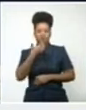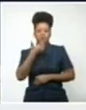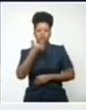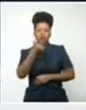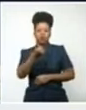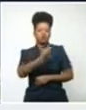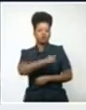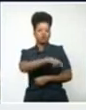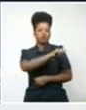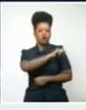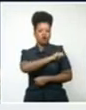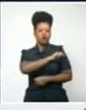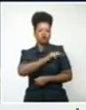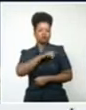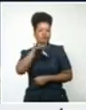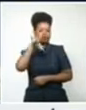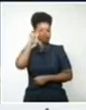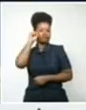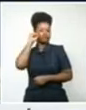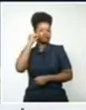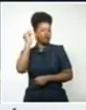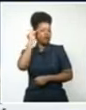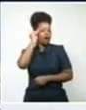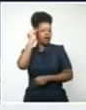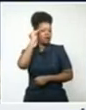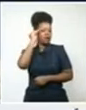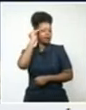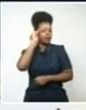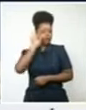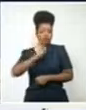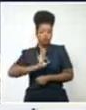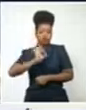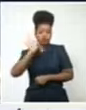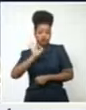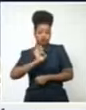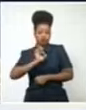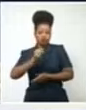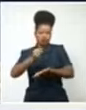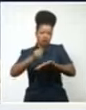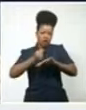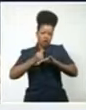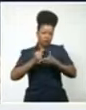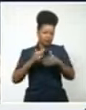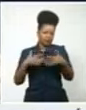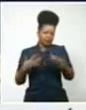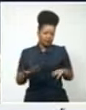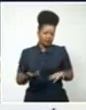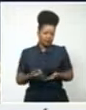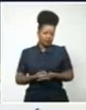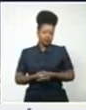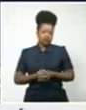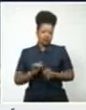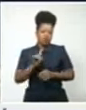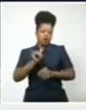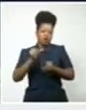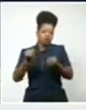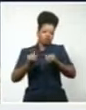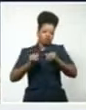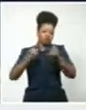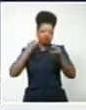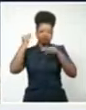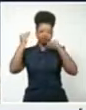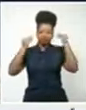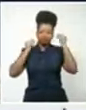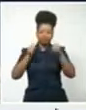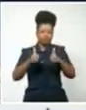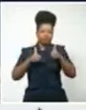adquiera la cultura de que la tasa ayuda a uniformar el análisis. Porque,